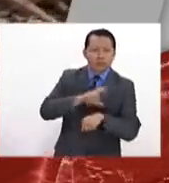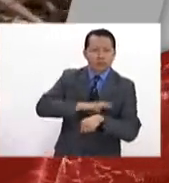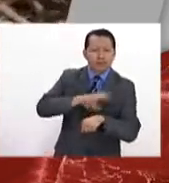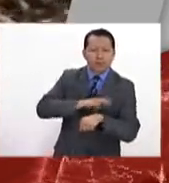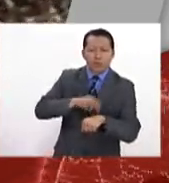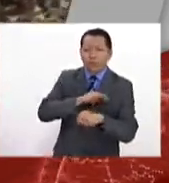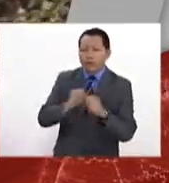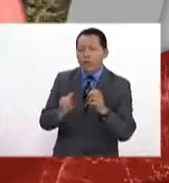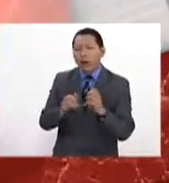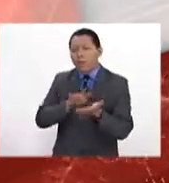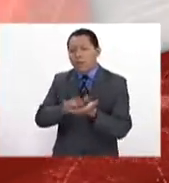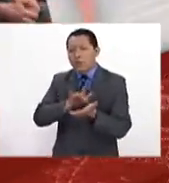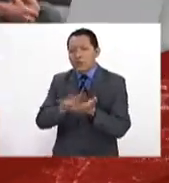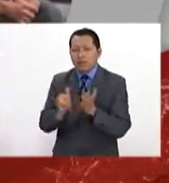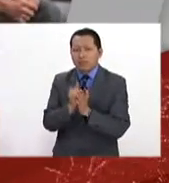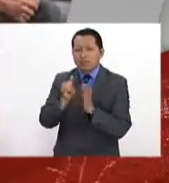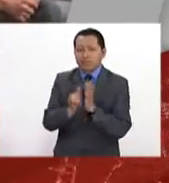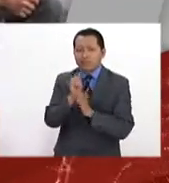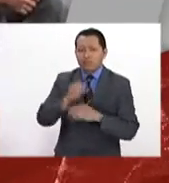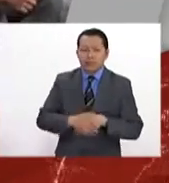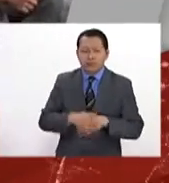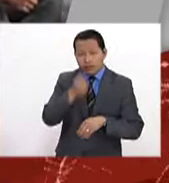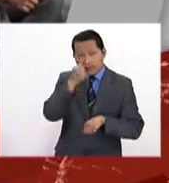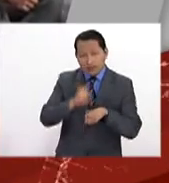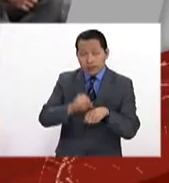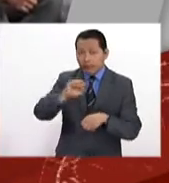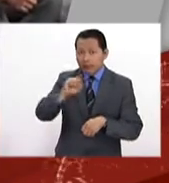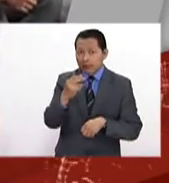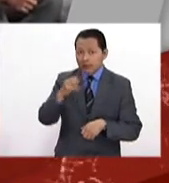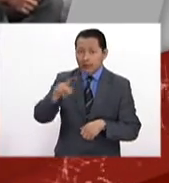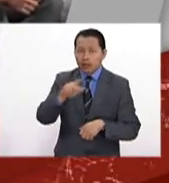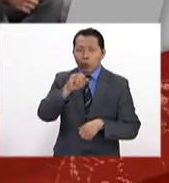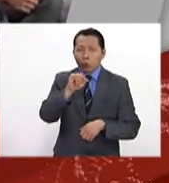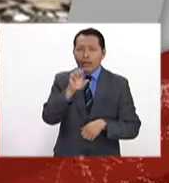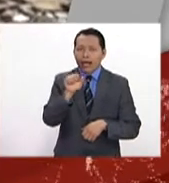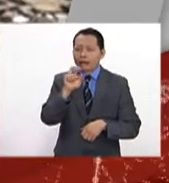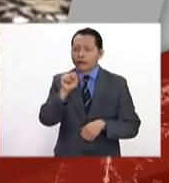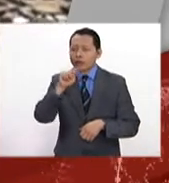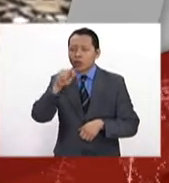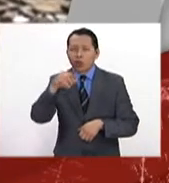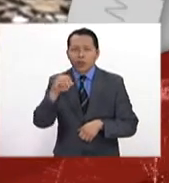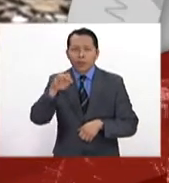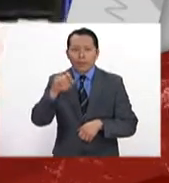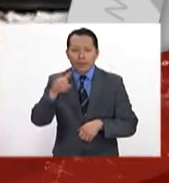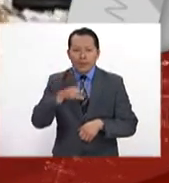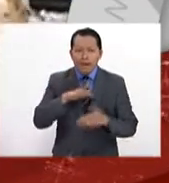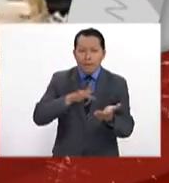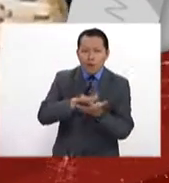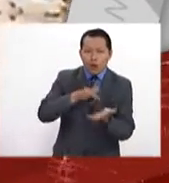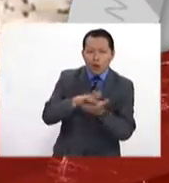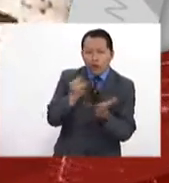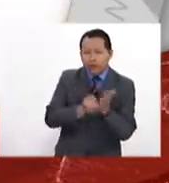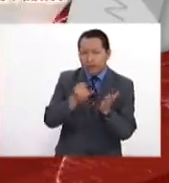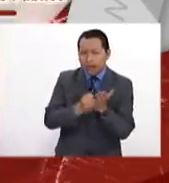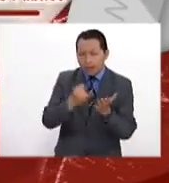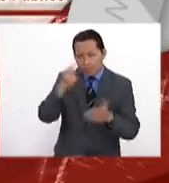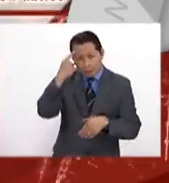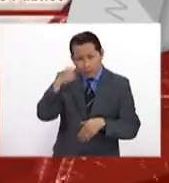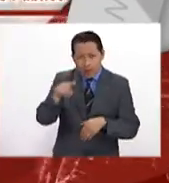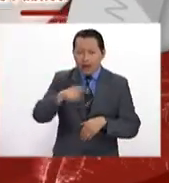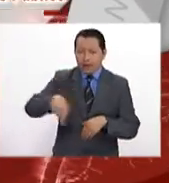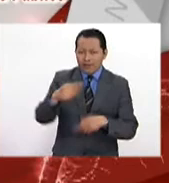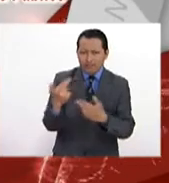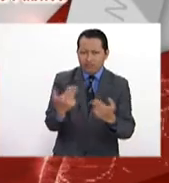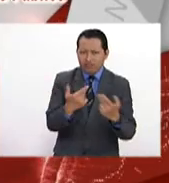en la reconstrucción. El secretario de Hacienda, José Antonio Meade, anuncia apoyos fiscales a contribuyentes de zonas afectadas. Sino